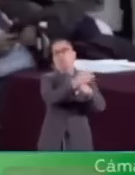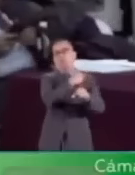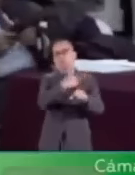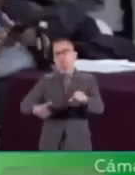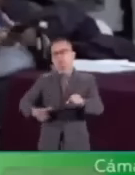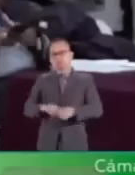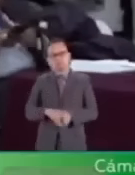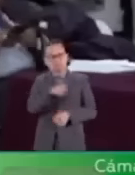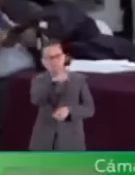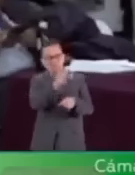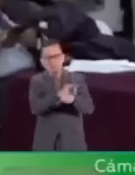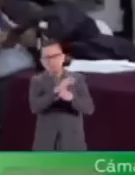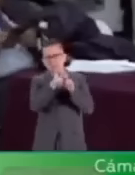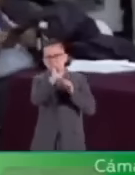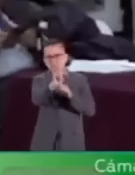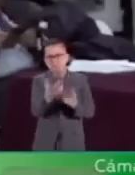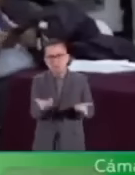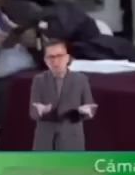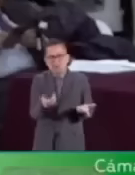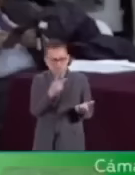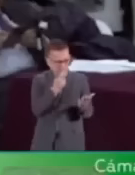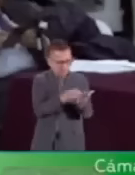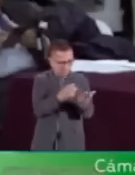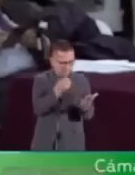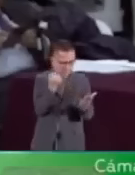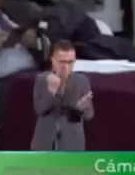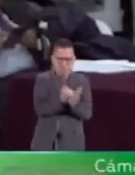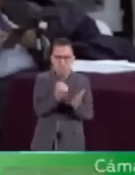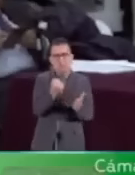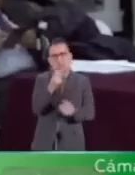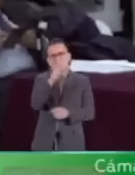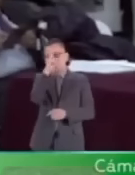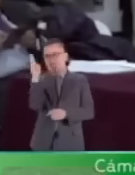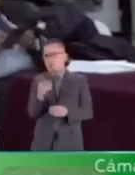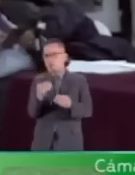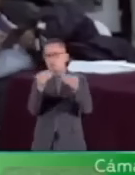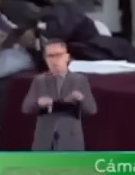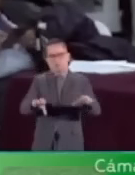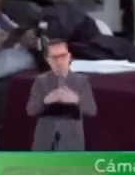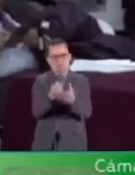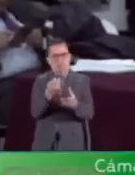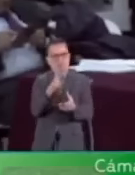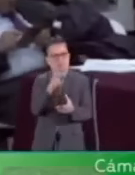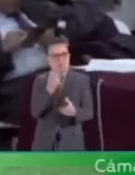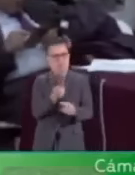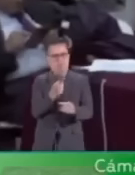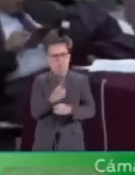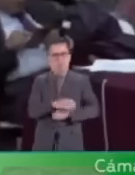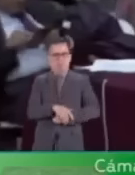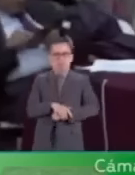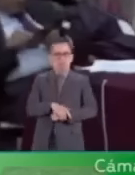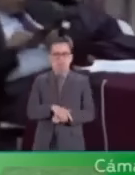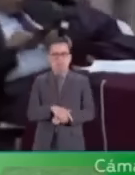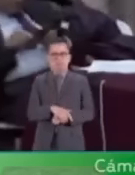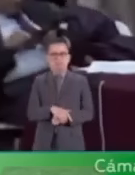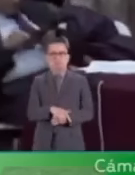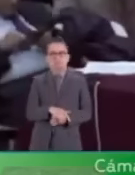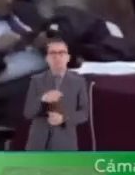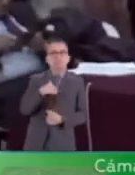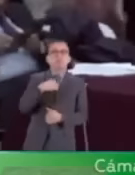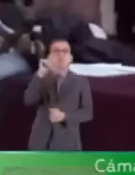la administración federal, no pueden ser servidores públicos. ¿Por qué? Porque se tiene que garantizar la independencia. Entonces, no es cualquier persona en realidad.